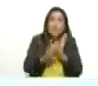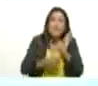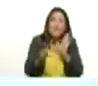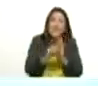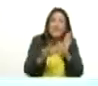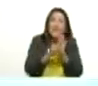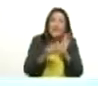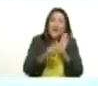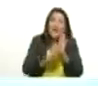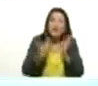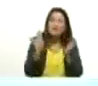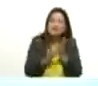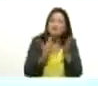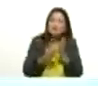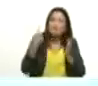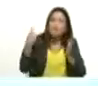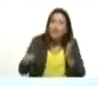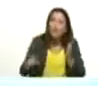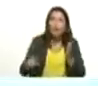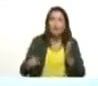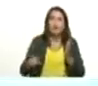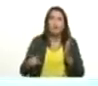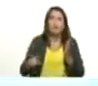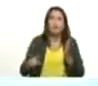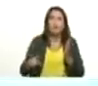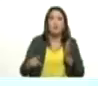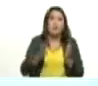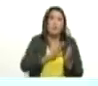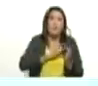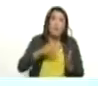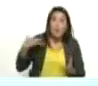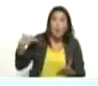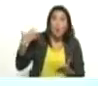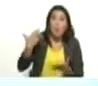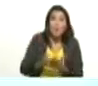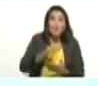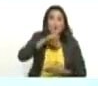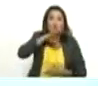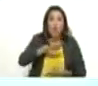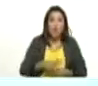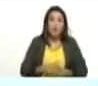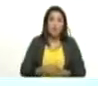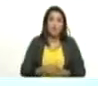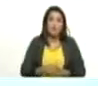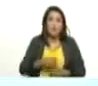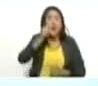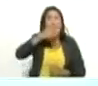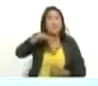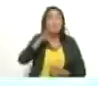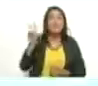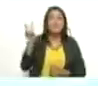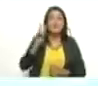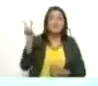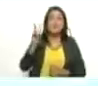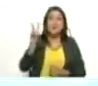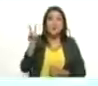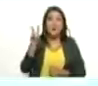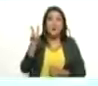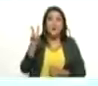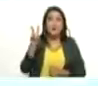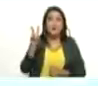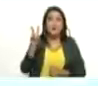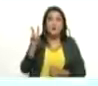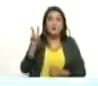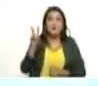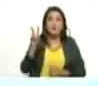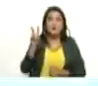legalidad, ahí está la trayectoria histórica. Los dueños de esa empresa es el pueblo de Venezuela a través de PDVSA. Y lo